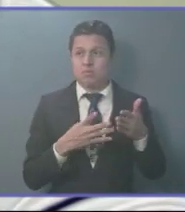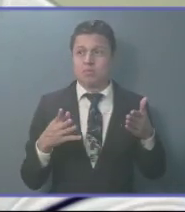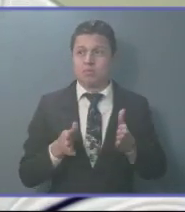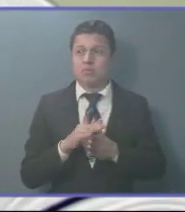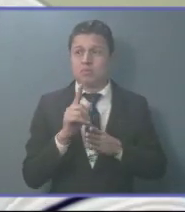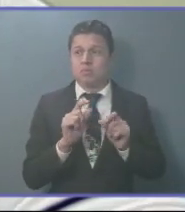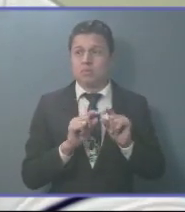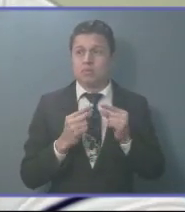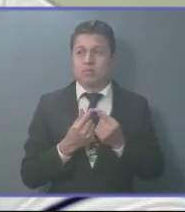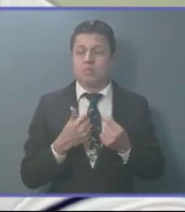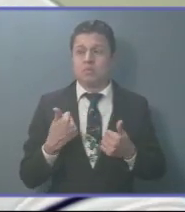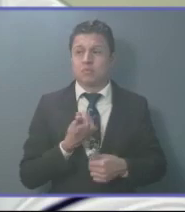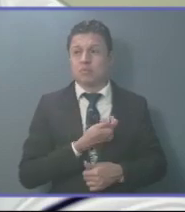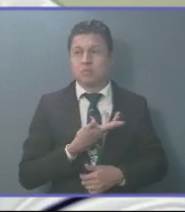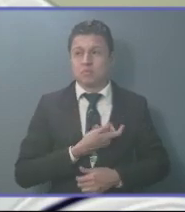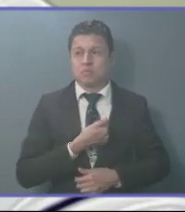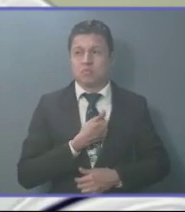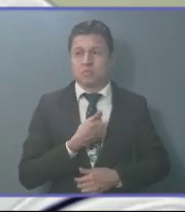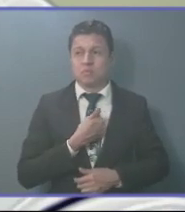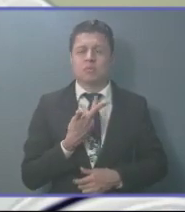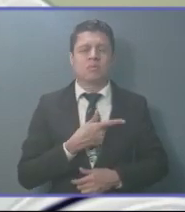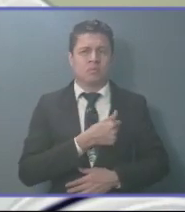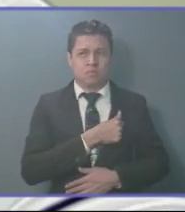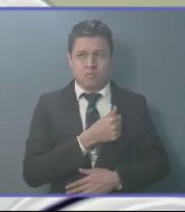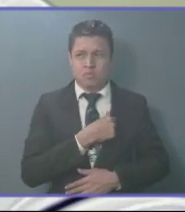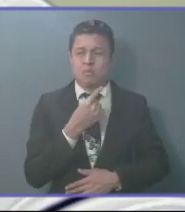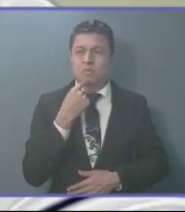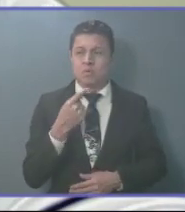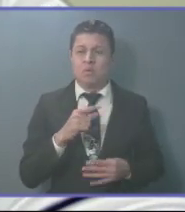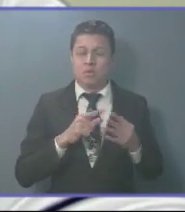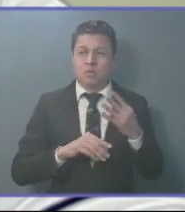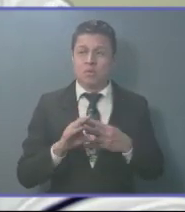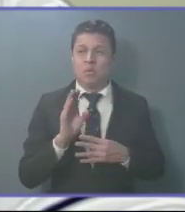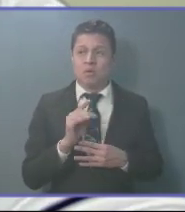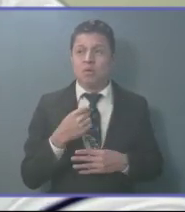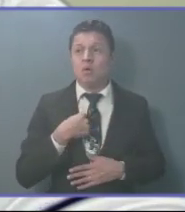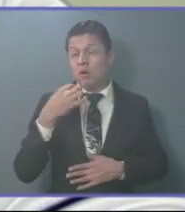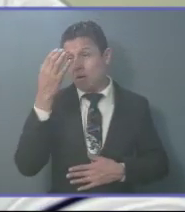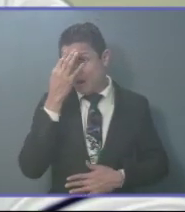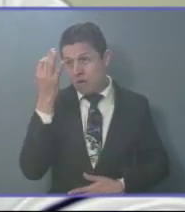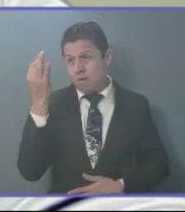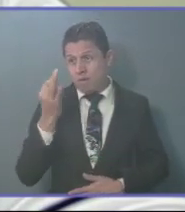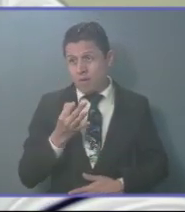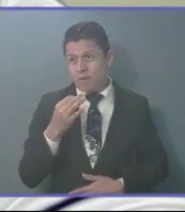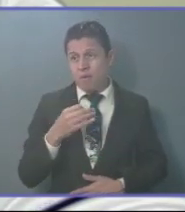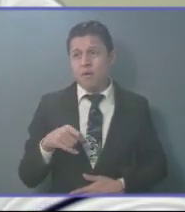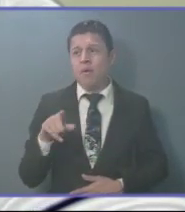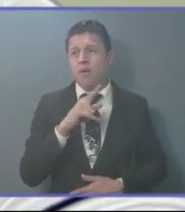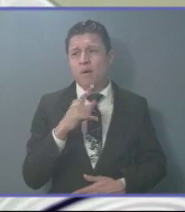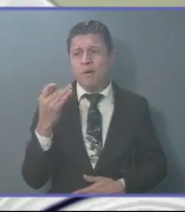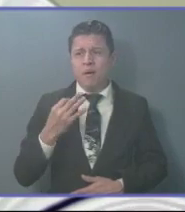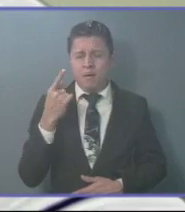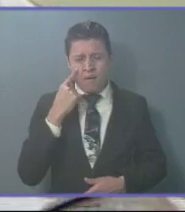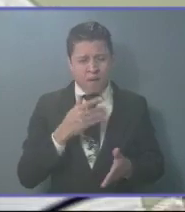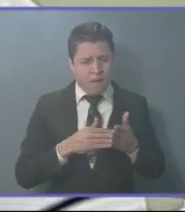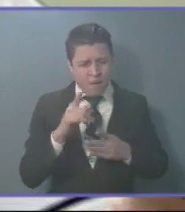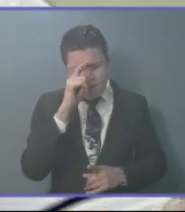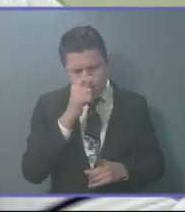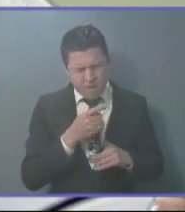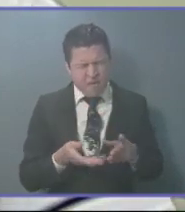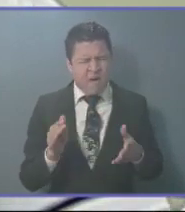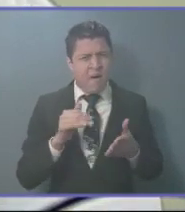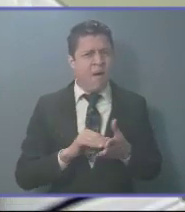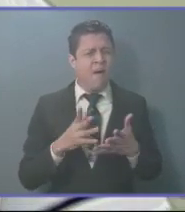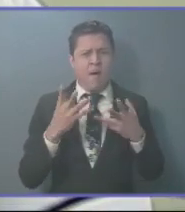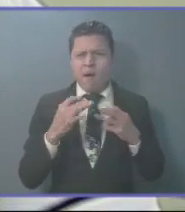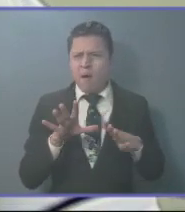interna. Nosotros hemos cumplido con lo que nos manda la Constitución y yo creo que eso se debe de reconocer, pero no se